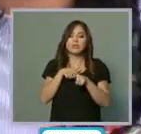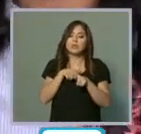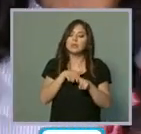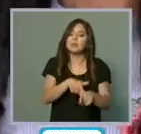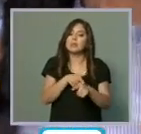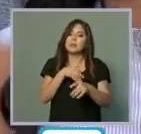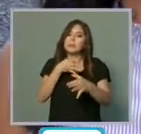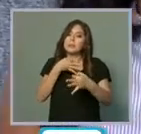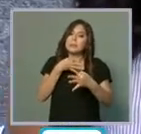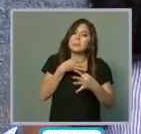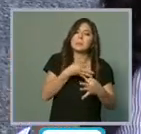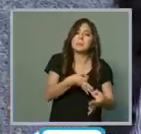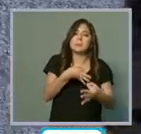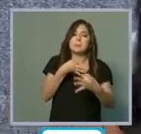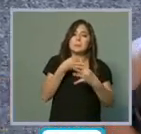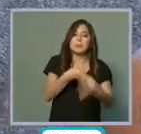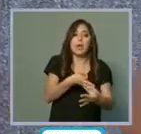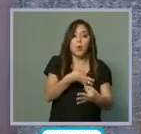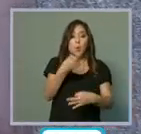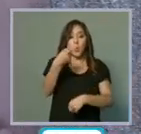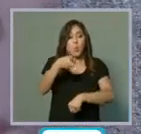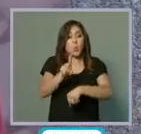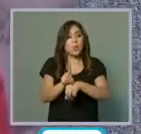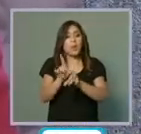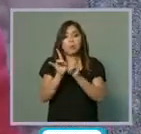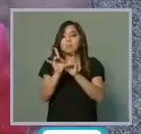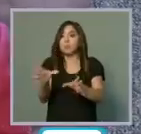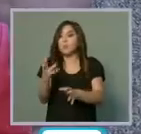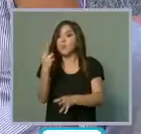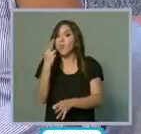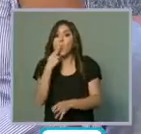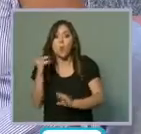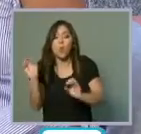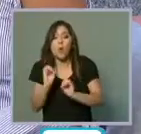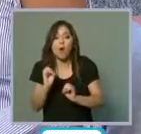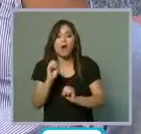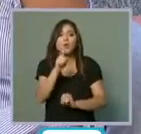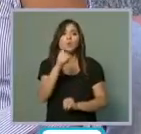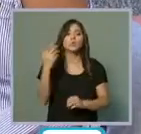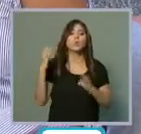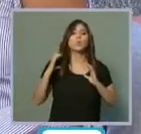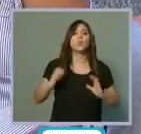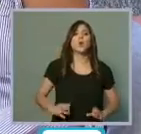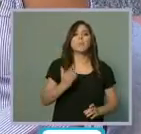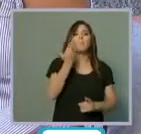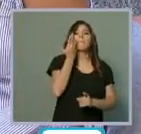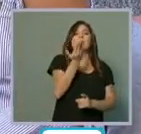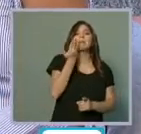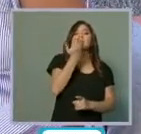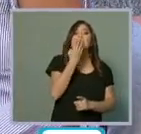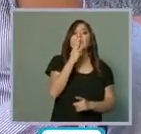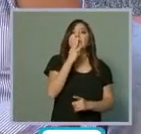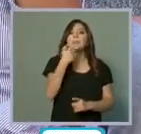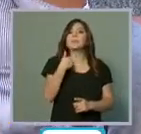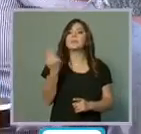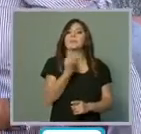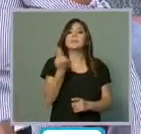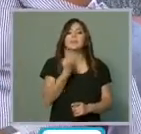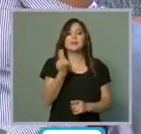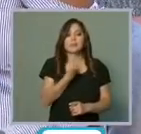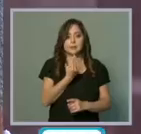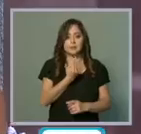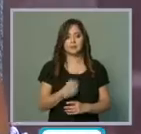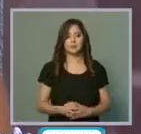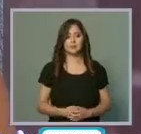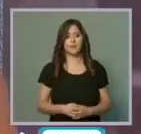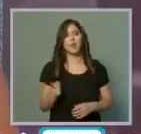momento donde cuando ya no la consumes, tu cuerpo lo va a resentir y entonces necesitas ya estarlo consumiendo para sentirte bien. Y ahorita estamos hablando